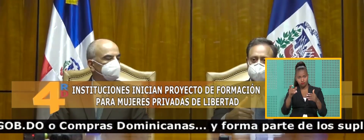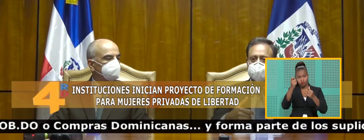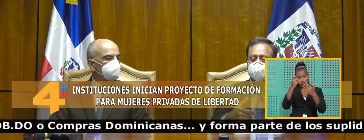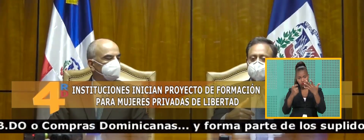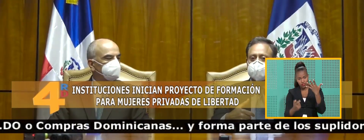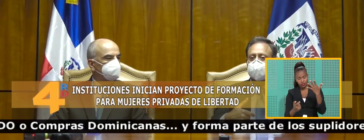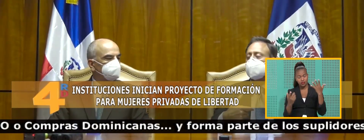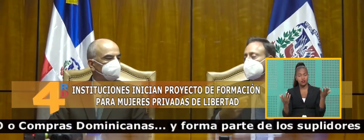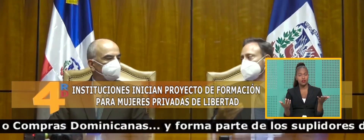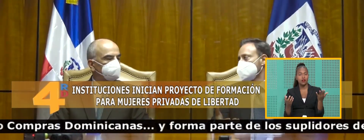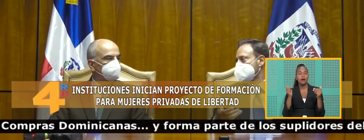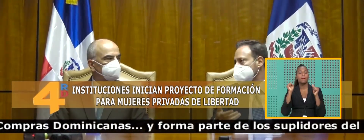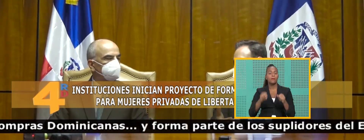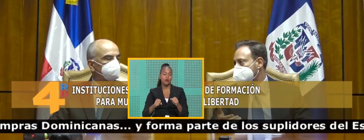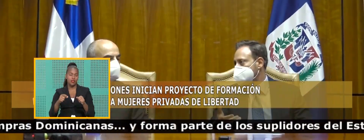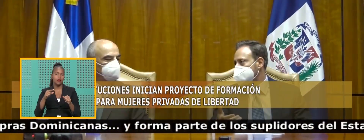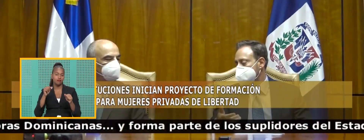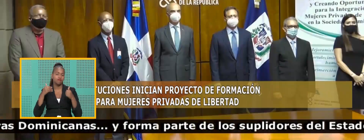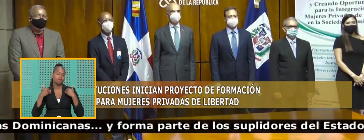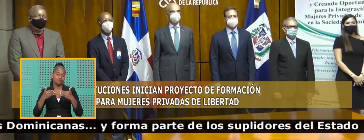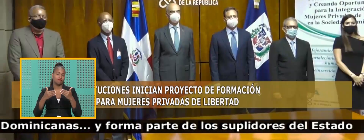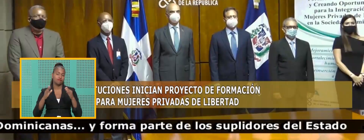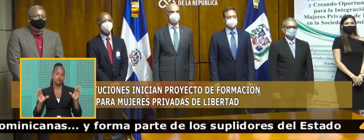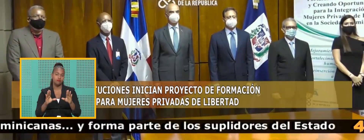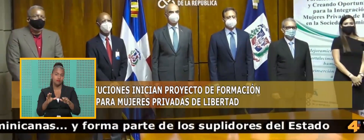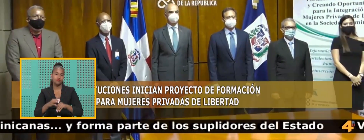pues bien, pueda ser ejecutado.